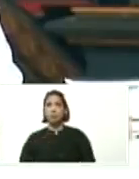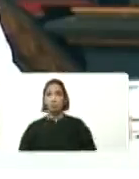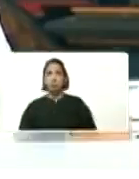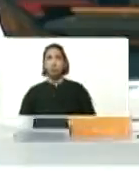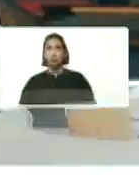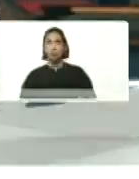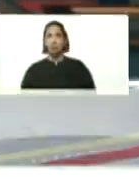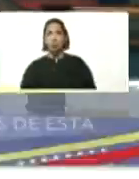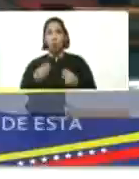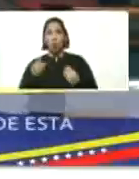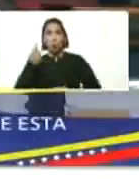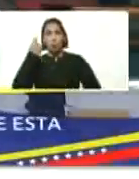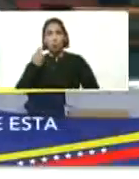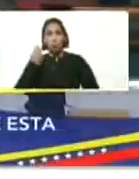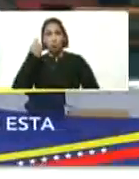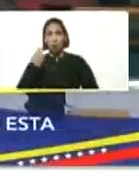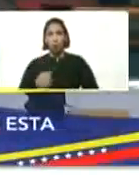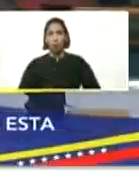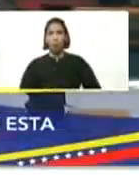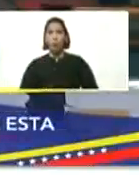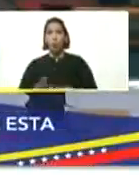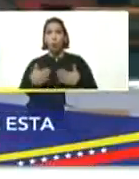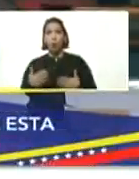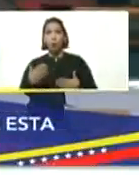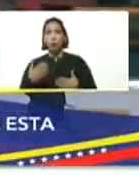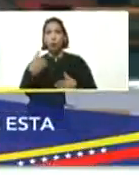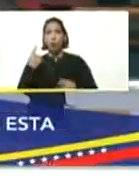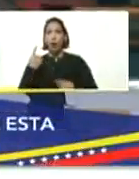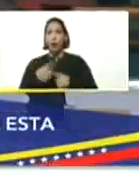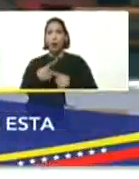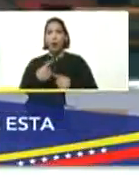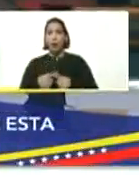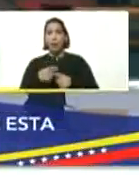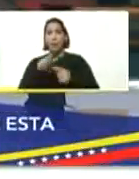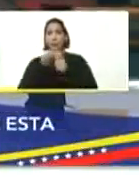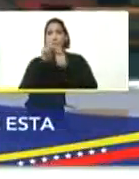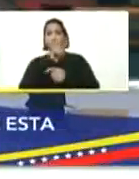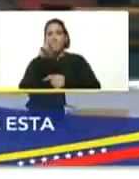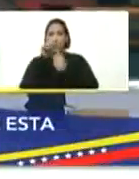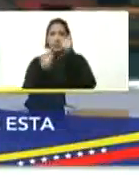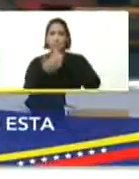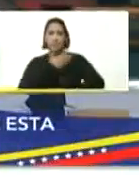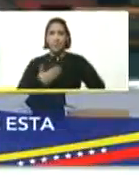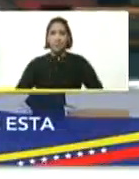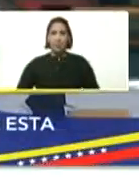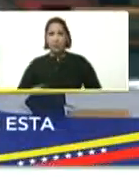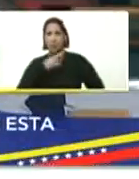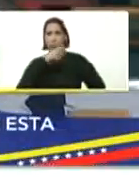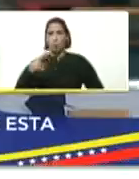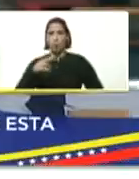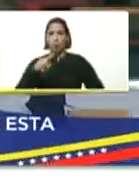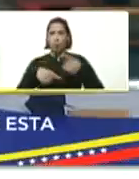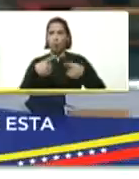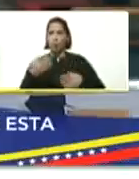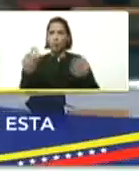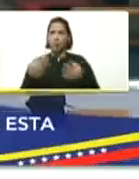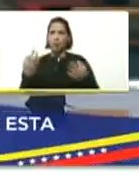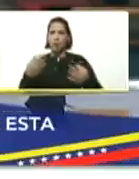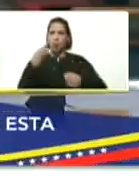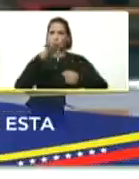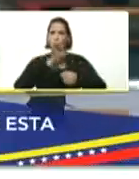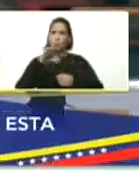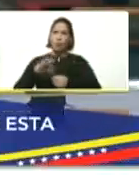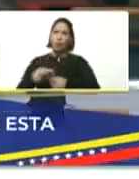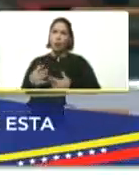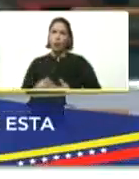Como diputado, cuando era vicepresidente de la República. Y luego siempre cultivamos,